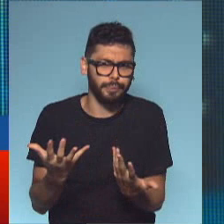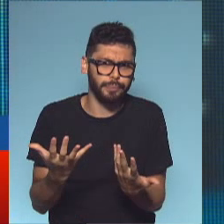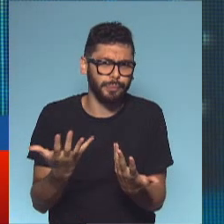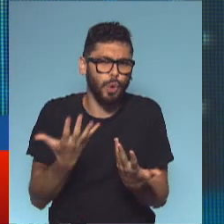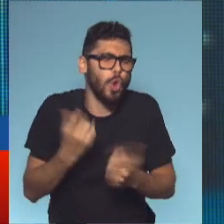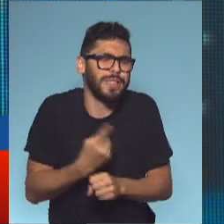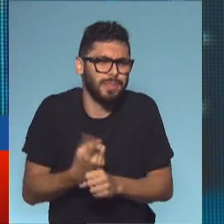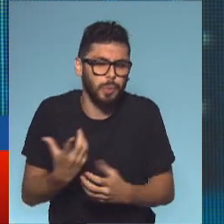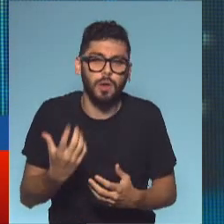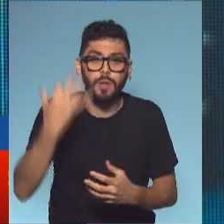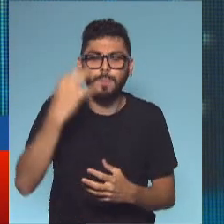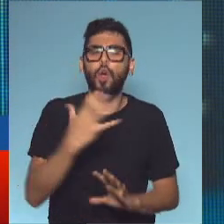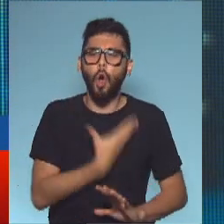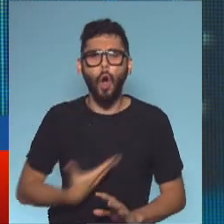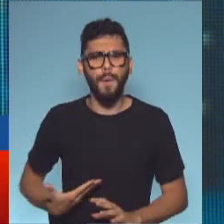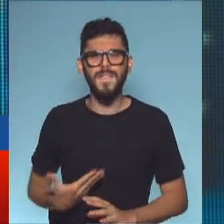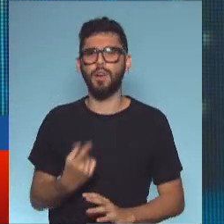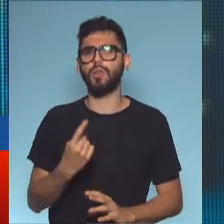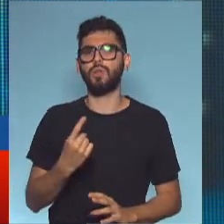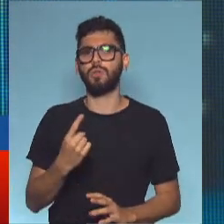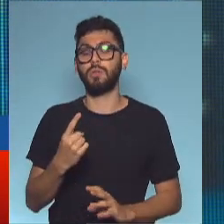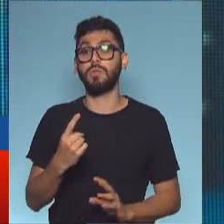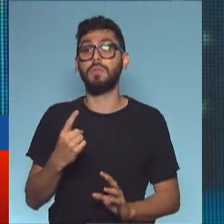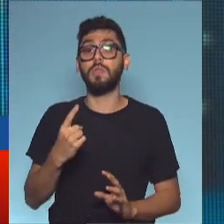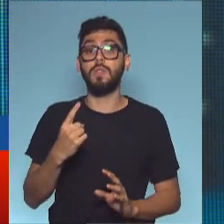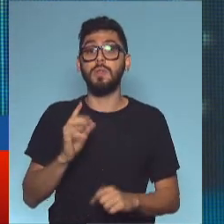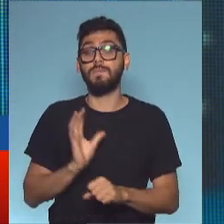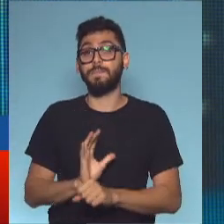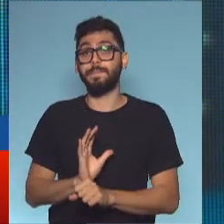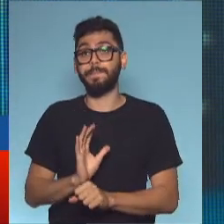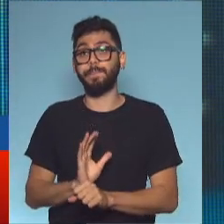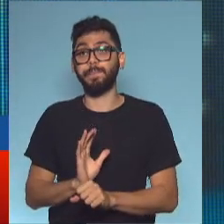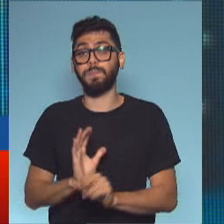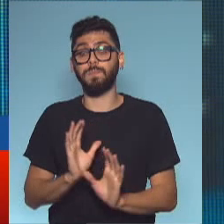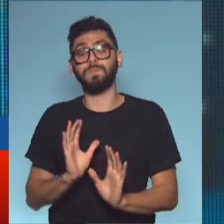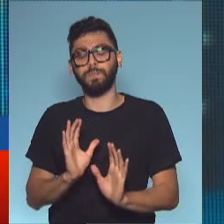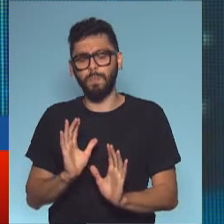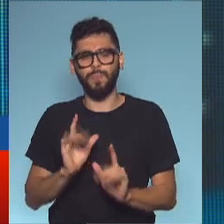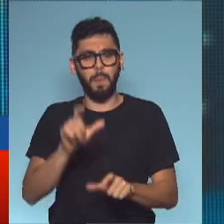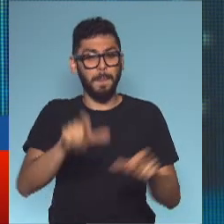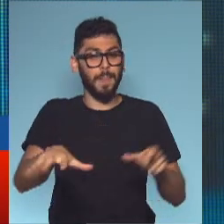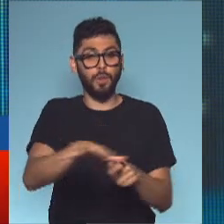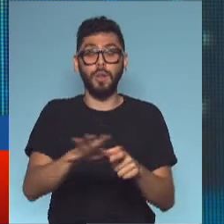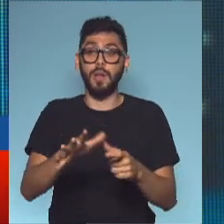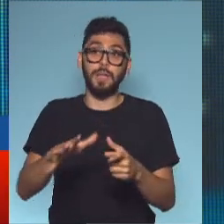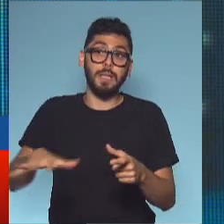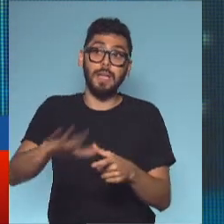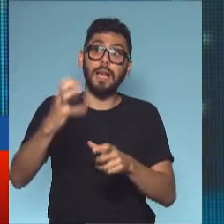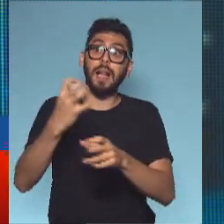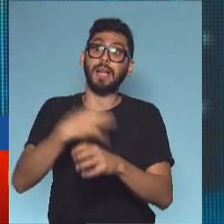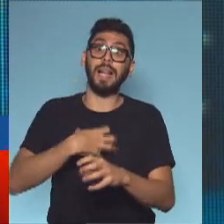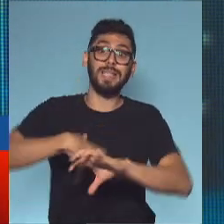sea por la noción clarísima de que a una buena parte de la sociedad las clases virtuales no le llega, o